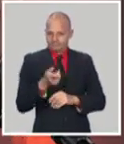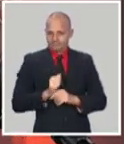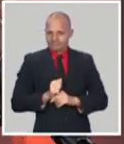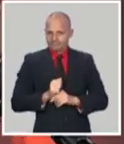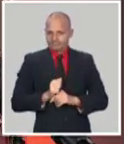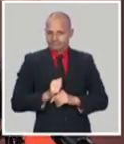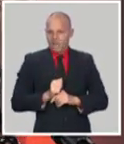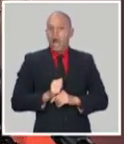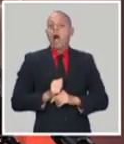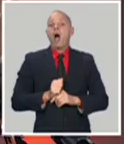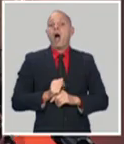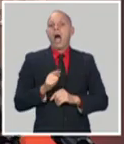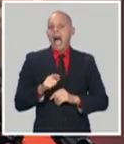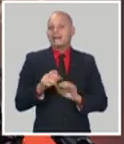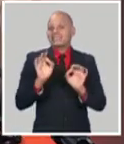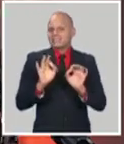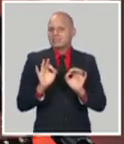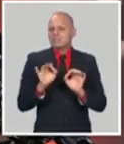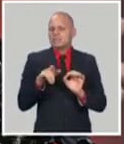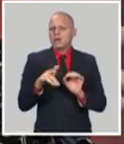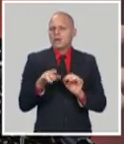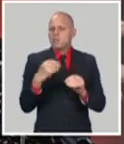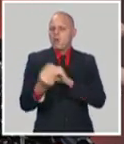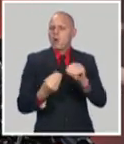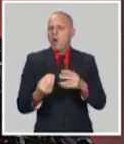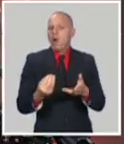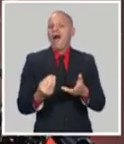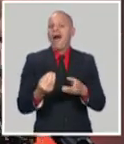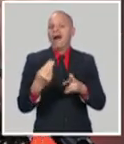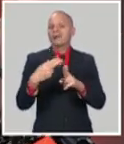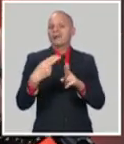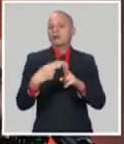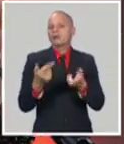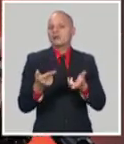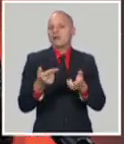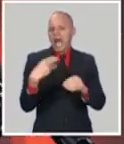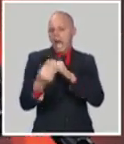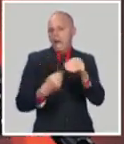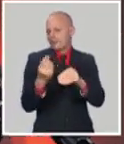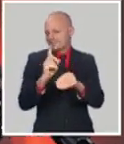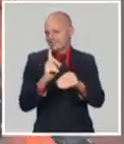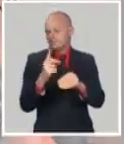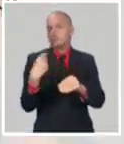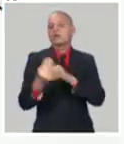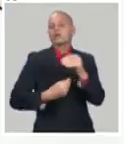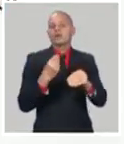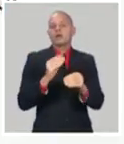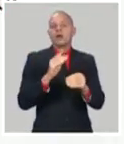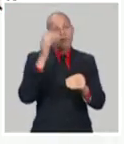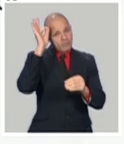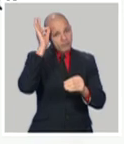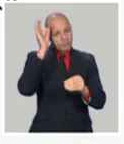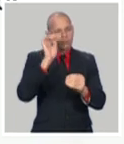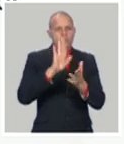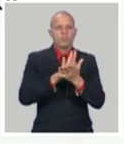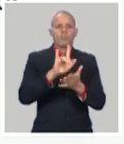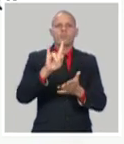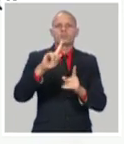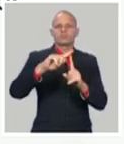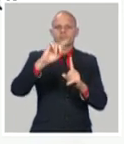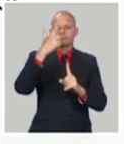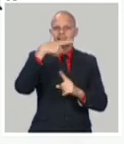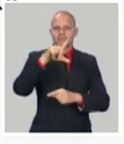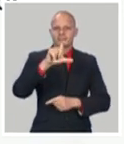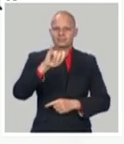que le llaman un cambio, un error, una mutación. Es decir, ya a la vez que surge una mutación, ya